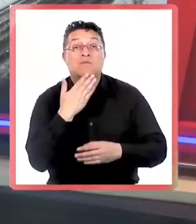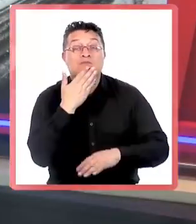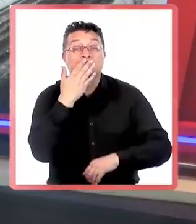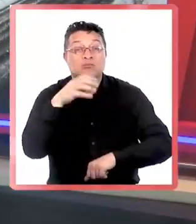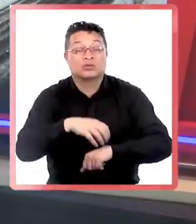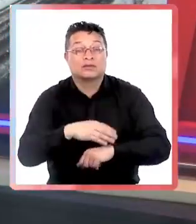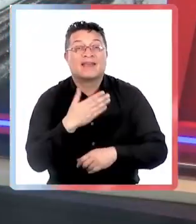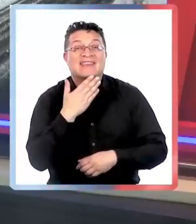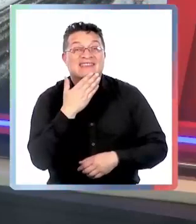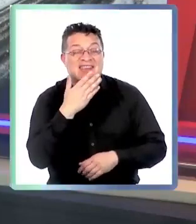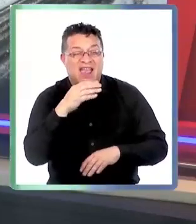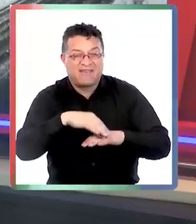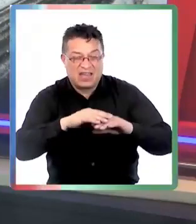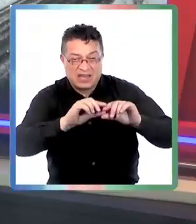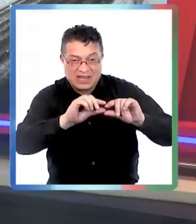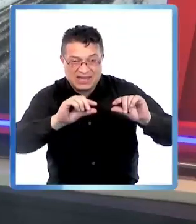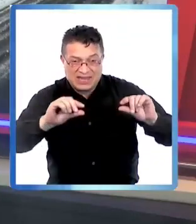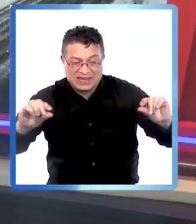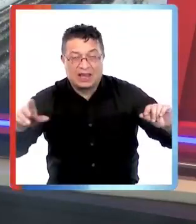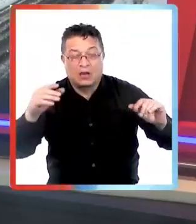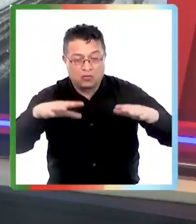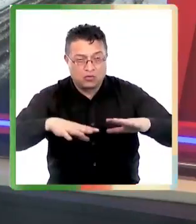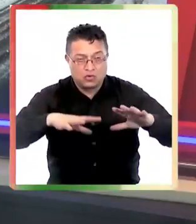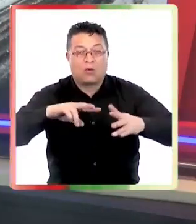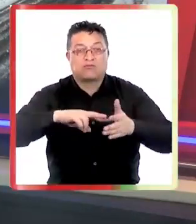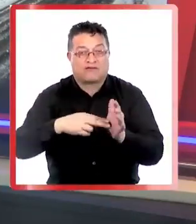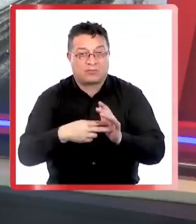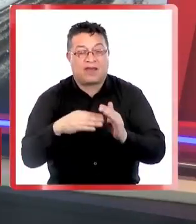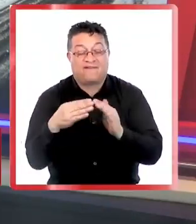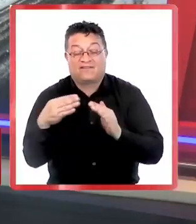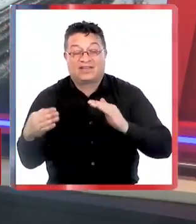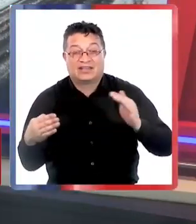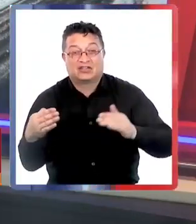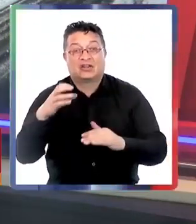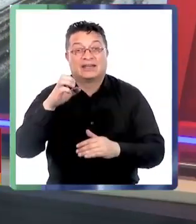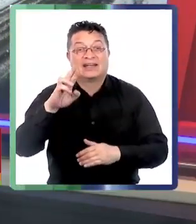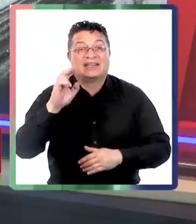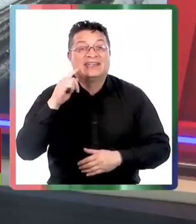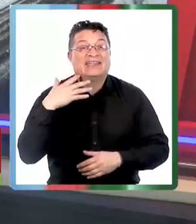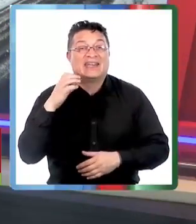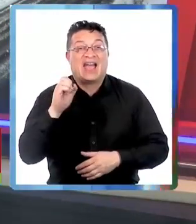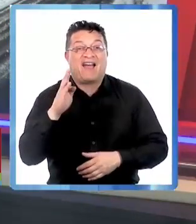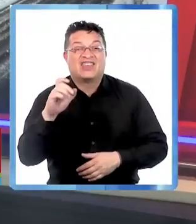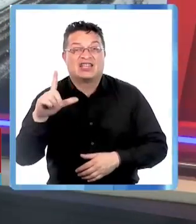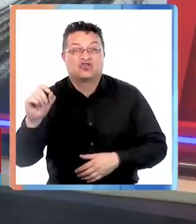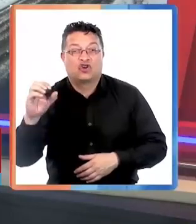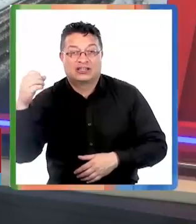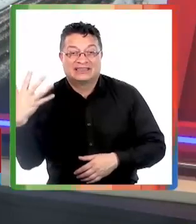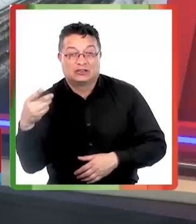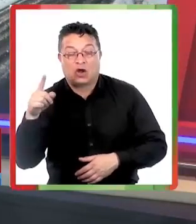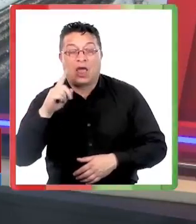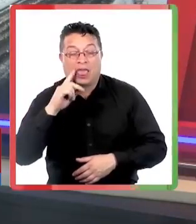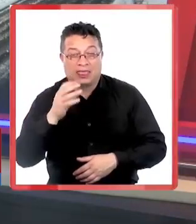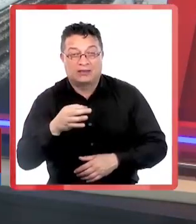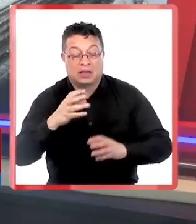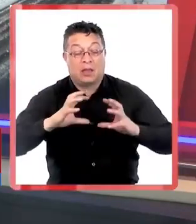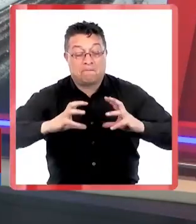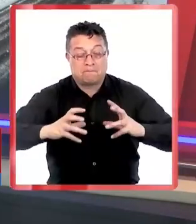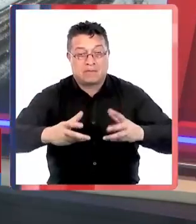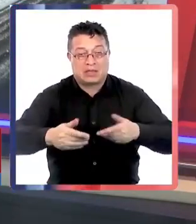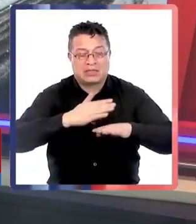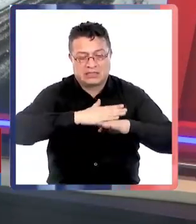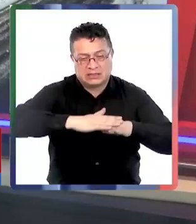En Punta Arenas, la nieve y la acumulación de escarcha siguen provocando problemas. Los vecinos del loteo Enrique Abello 5 denuncian que una